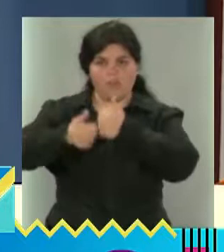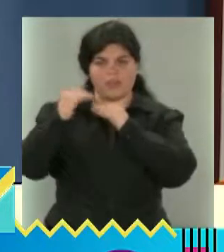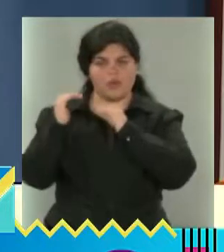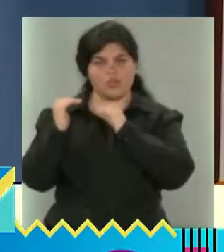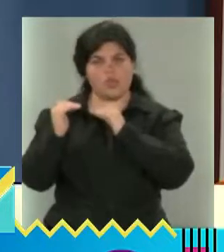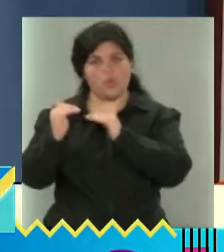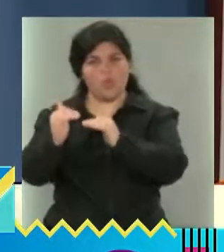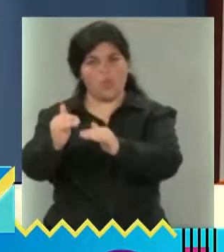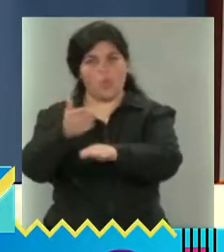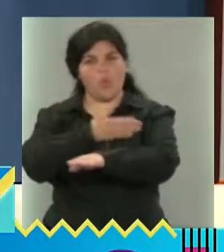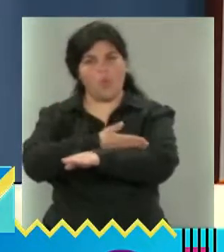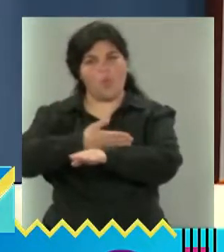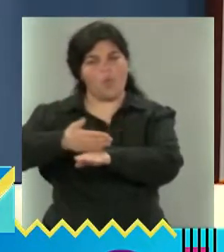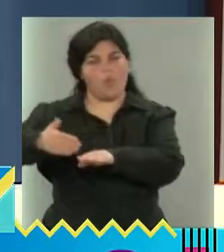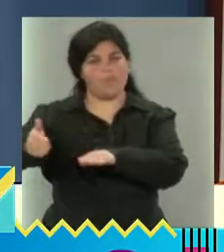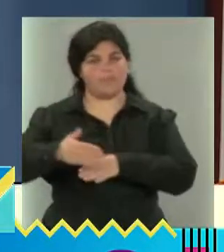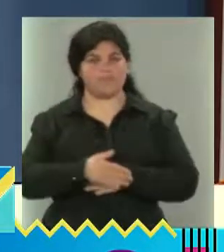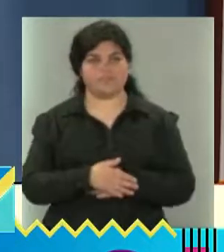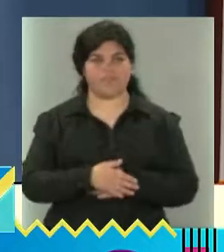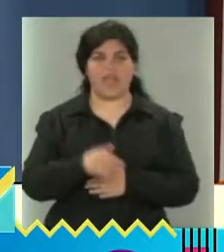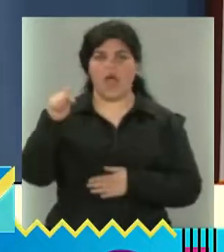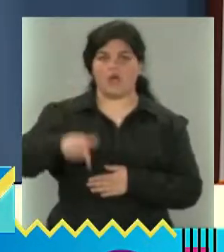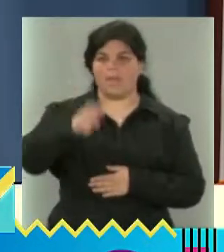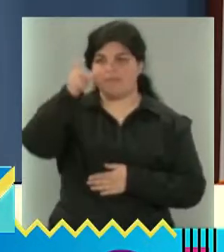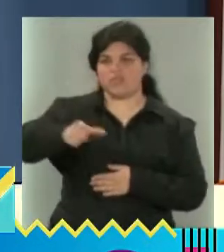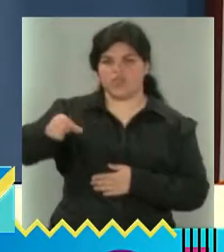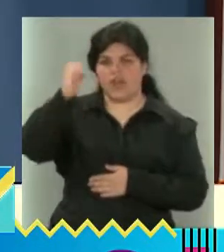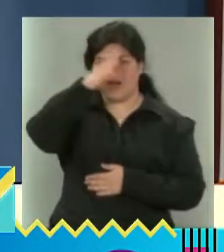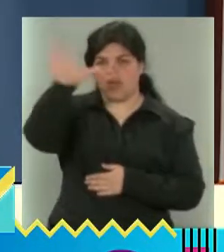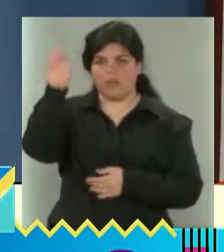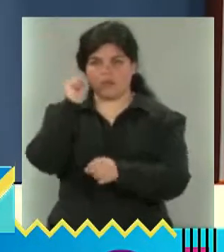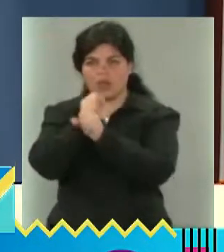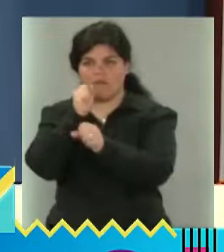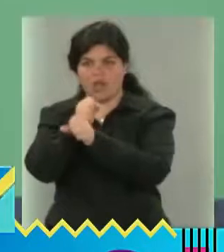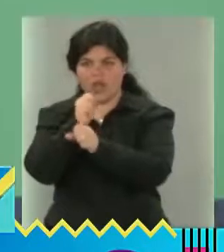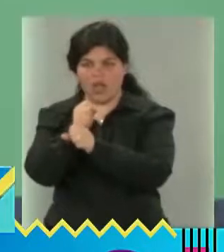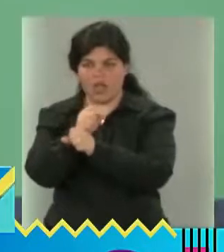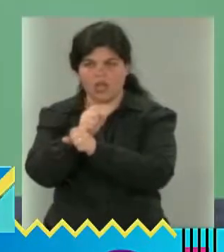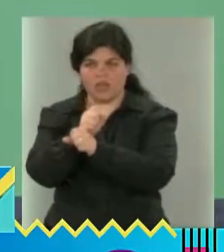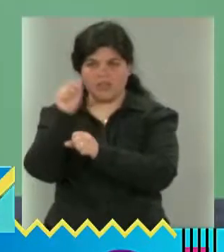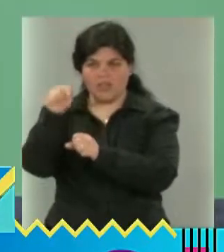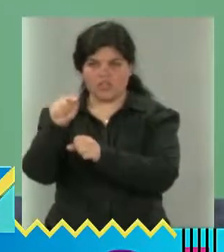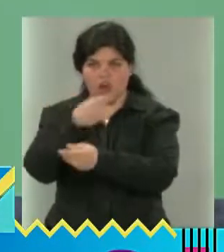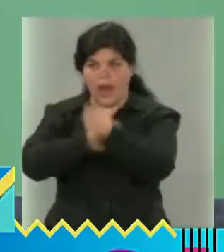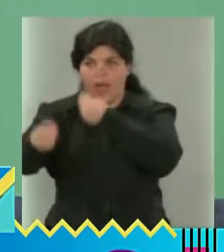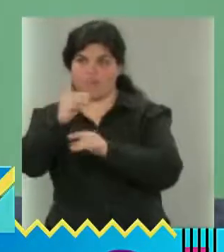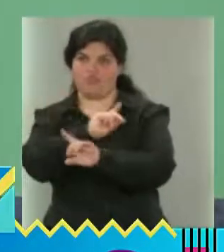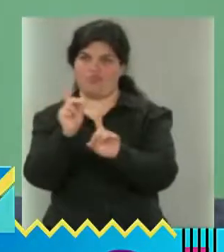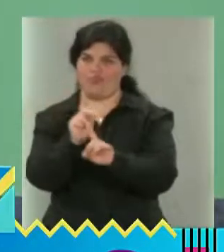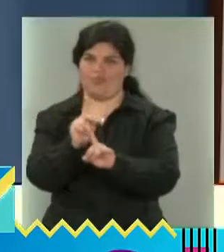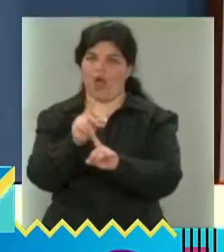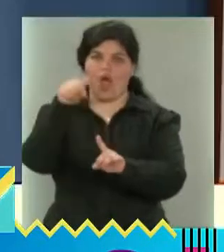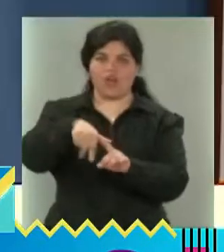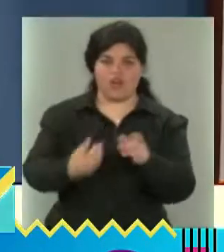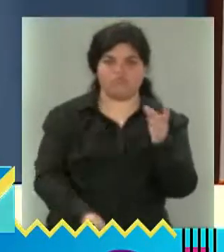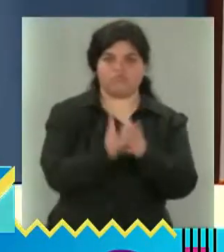no estamos excluyendo con la tecnificación al obrero rural, sino estamos reemplazando un obrero que no existe. O sea, hoy día realmente cuesta